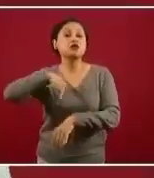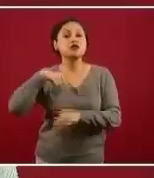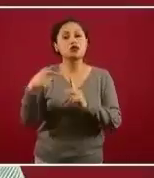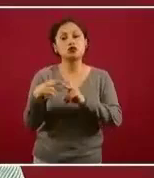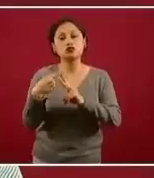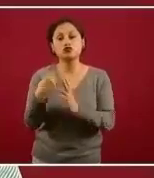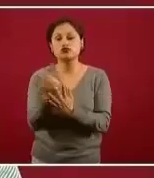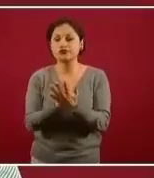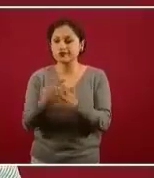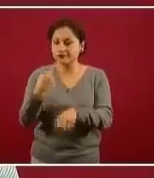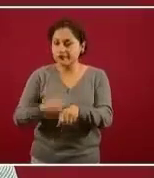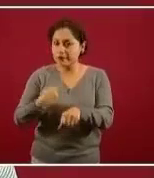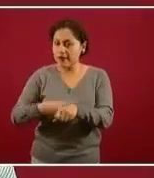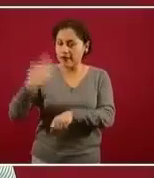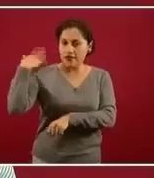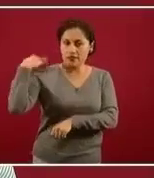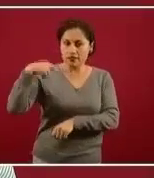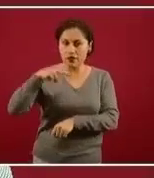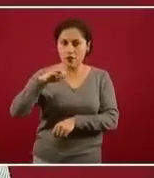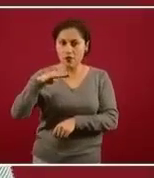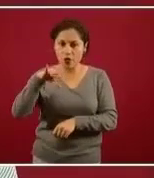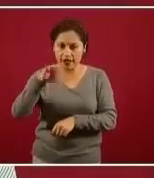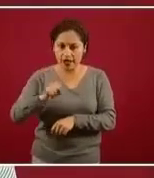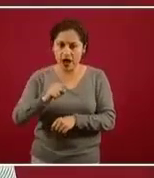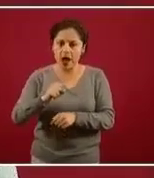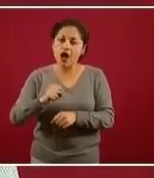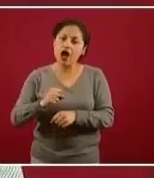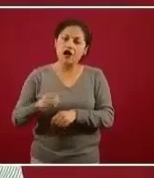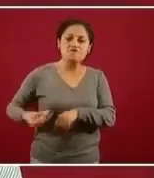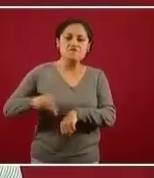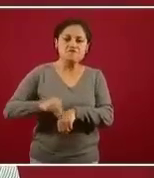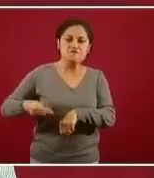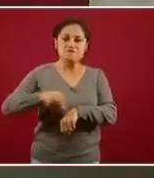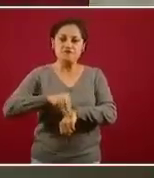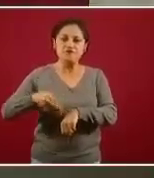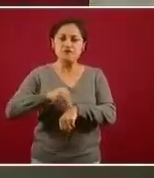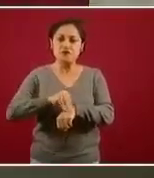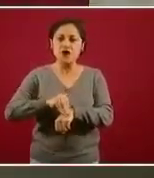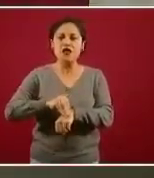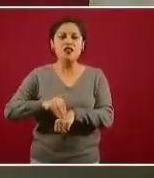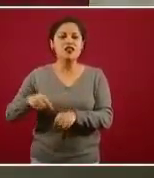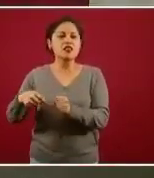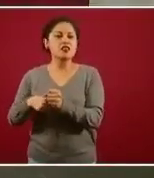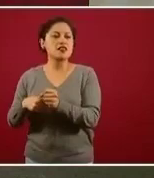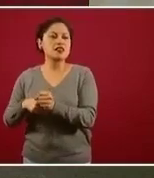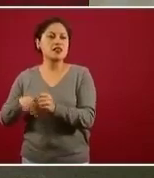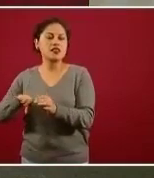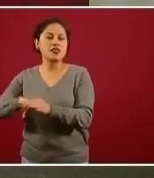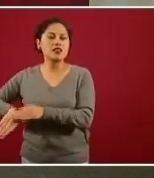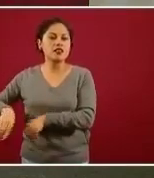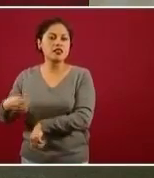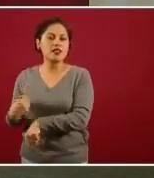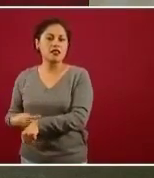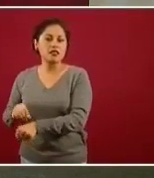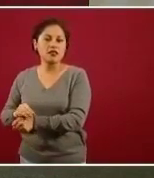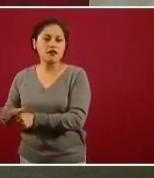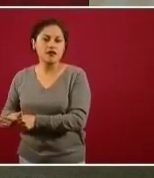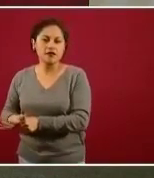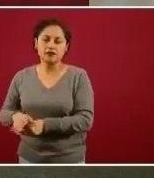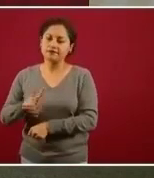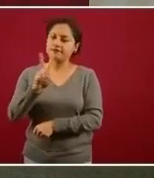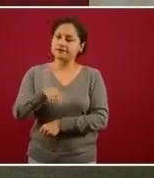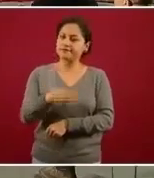de cualquier otro padecimiento para ocultar la importancia de COVID. La falsa idea. Estas gráficas, me